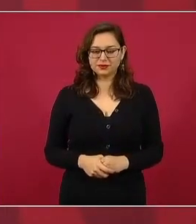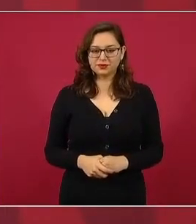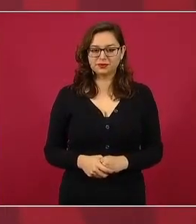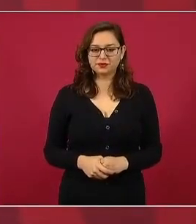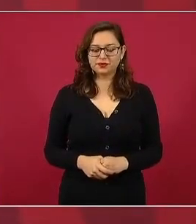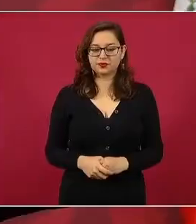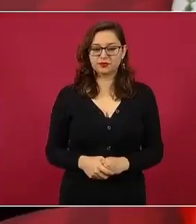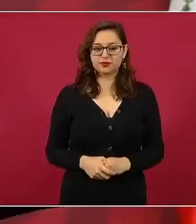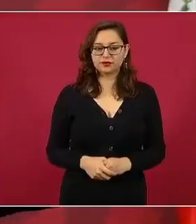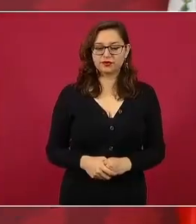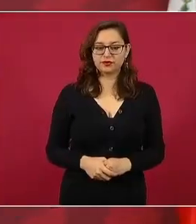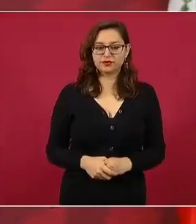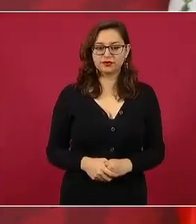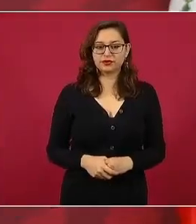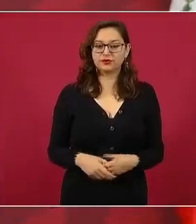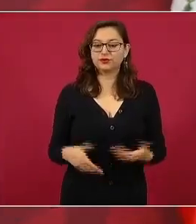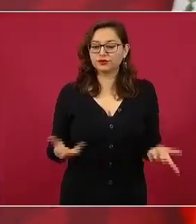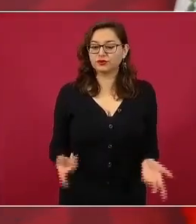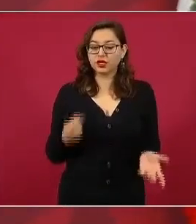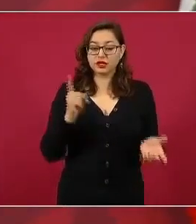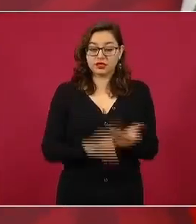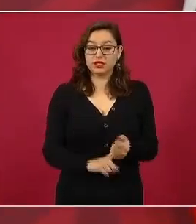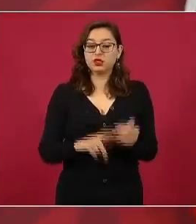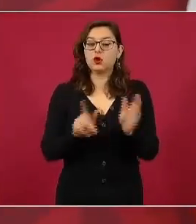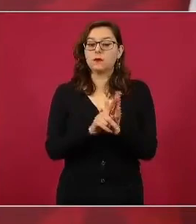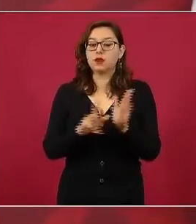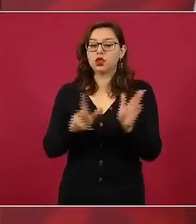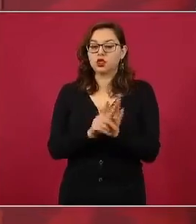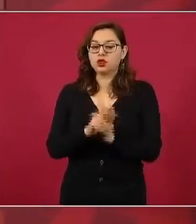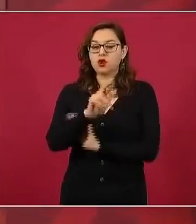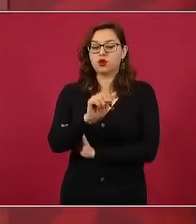¿O hay algún escritor en Reforma